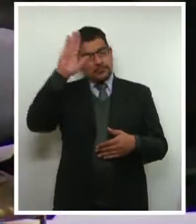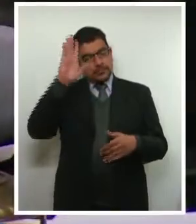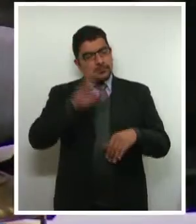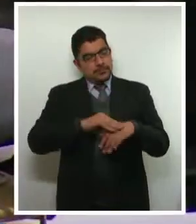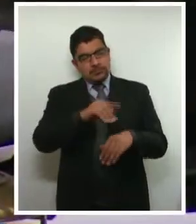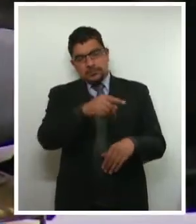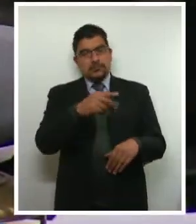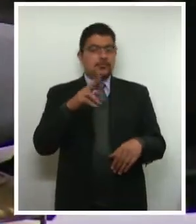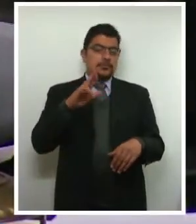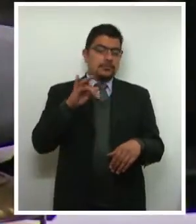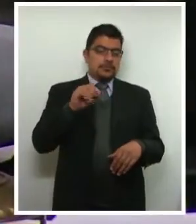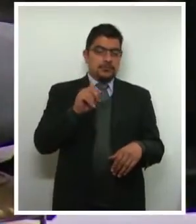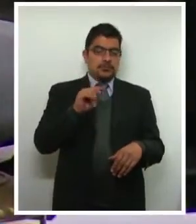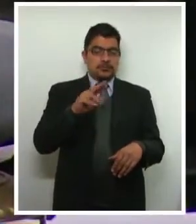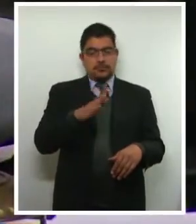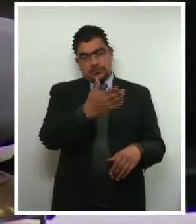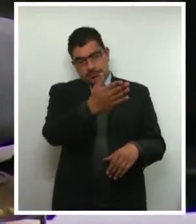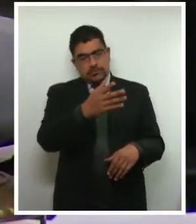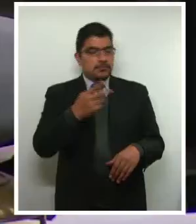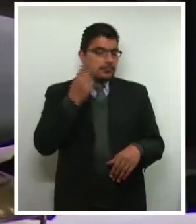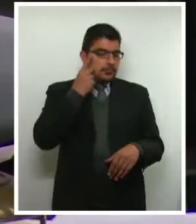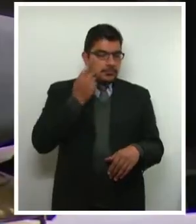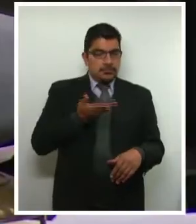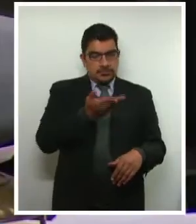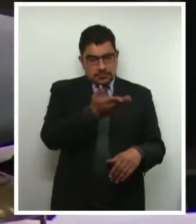diputado Ríos Peter,